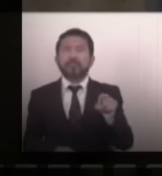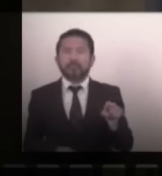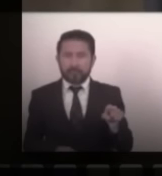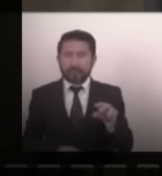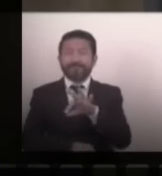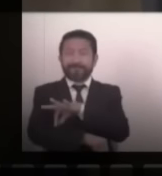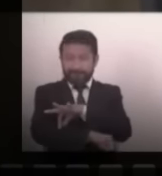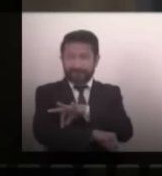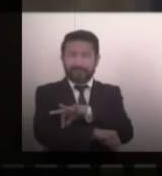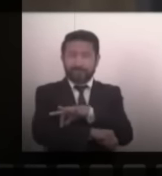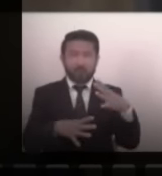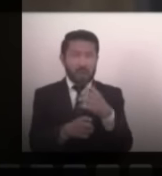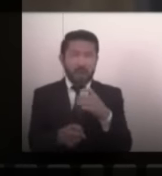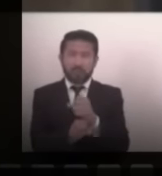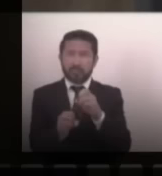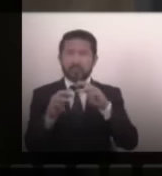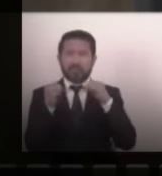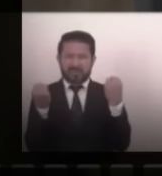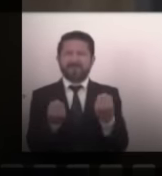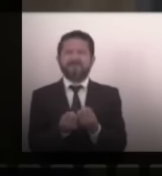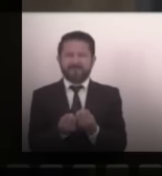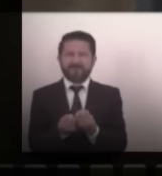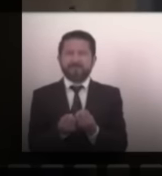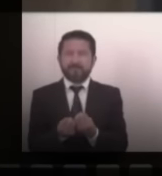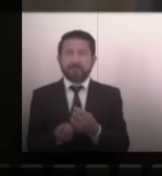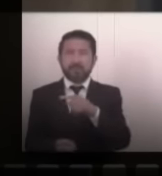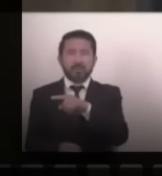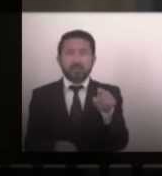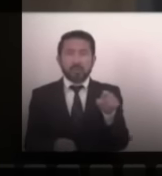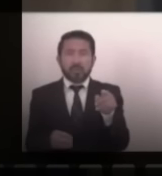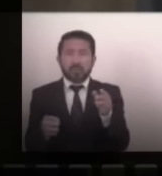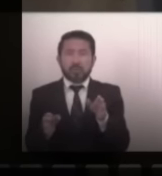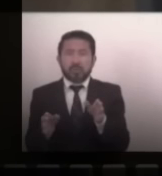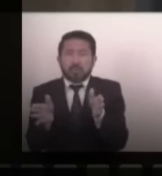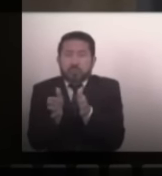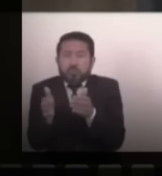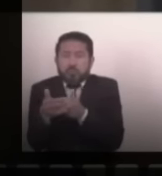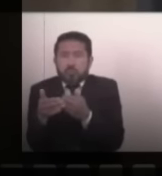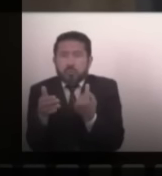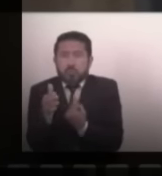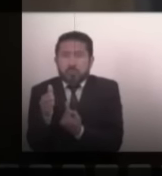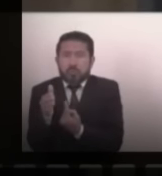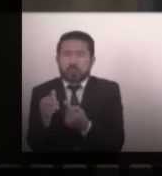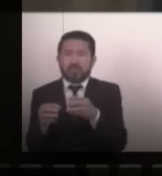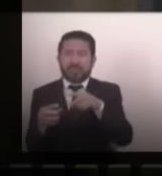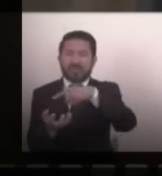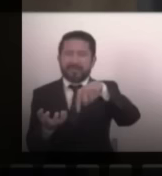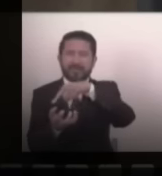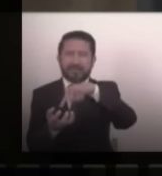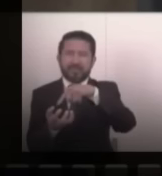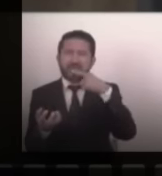que sí vivió los abusos de los pandilleros y no vivía en la burbuja donde estuvo esa